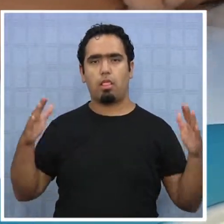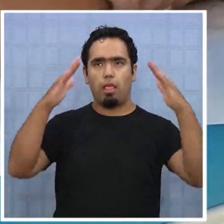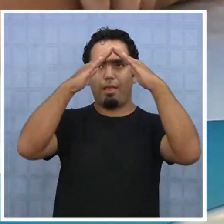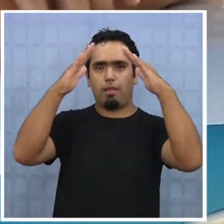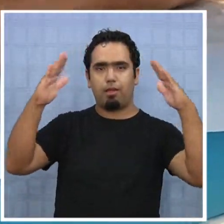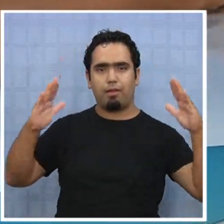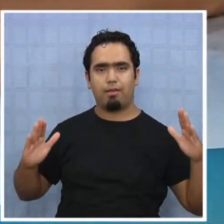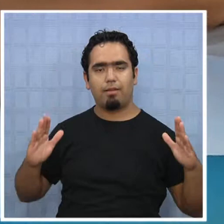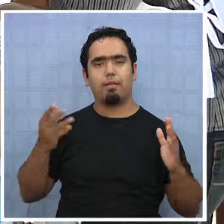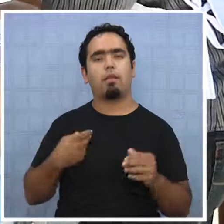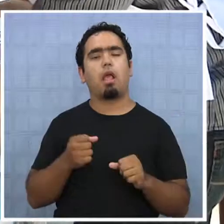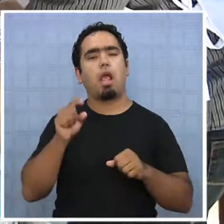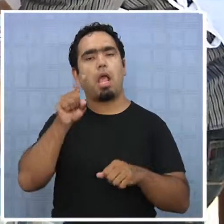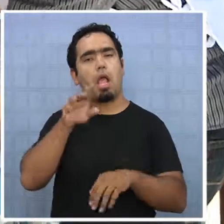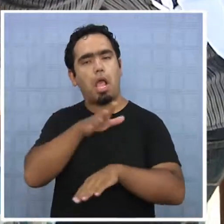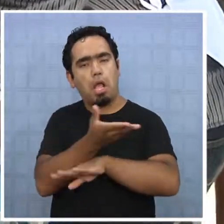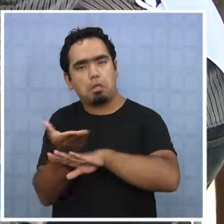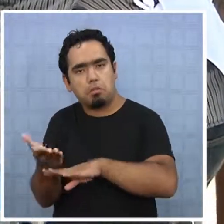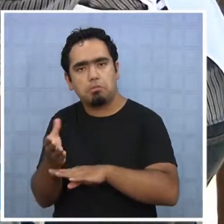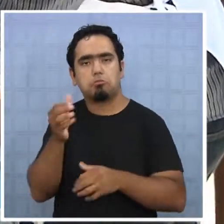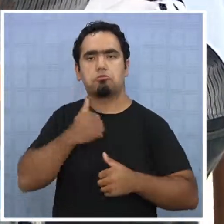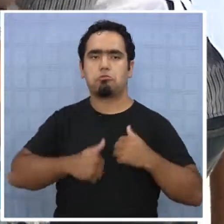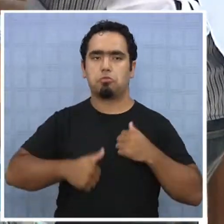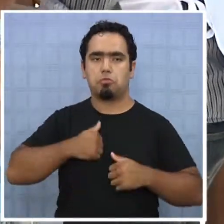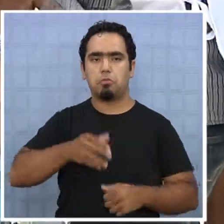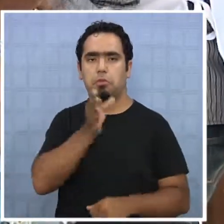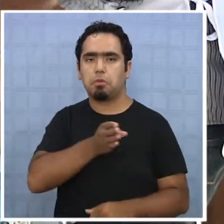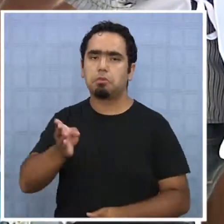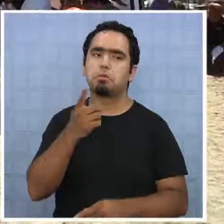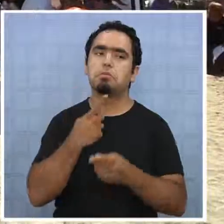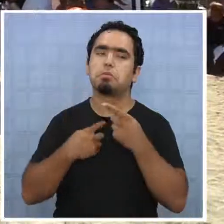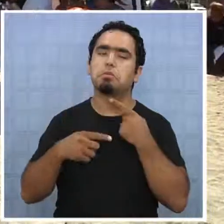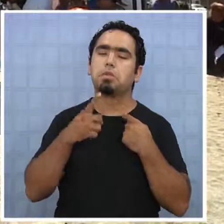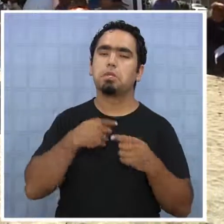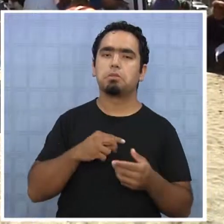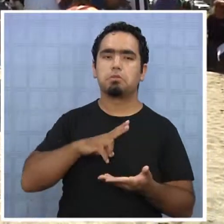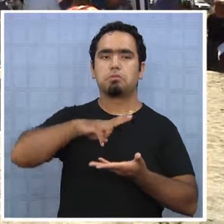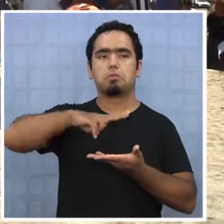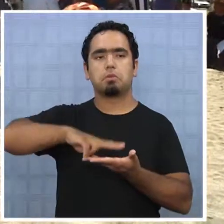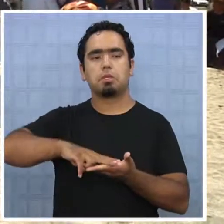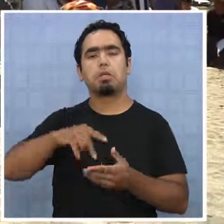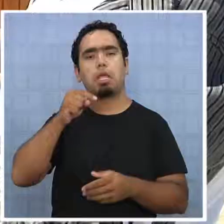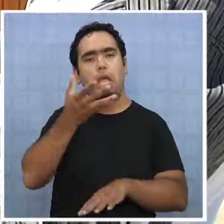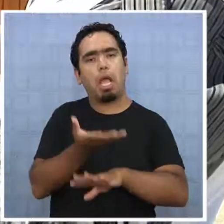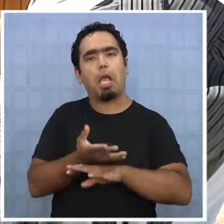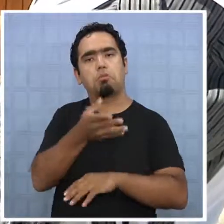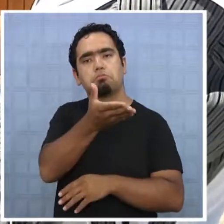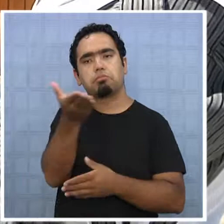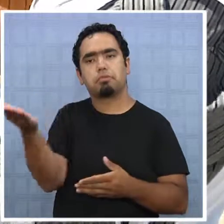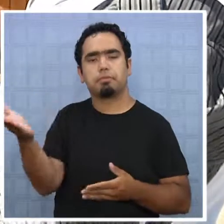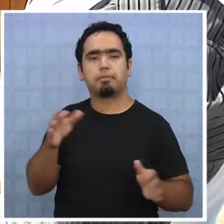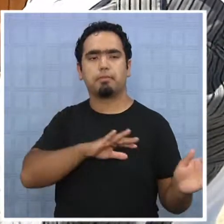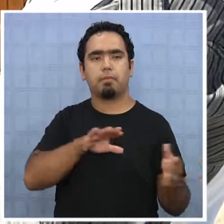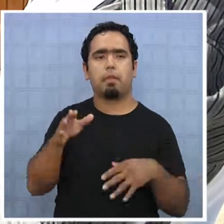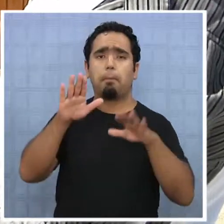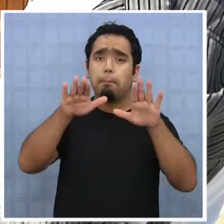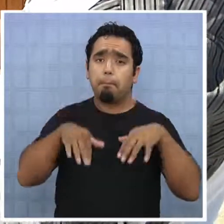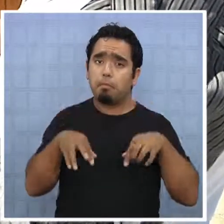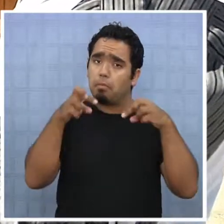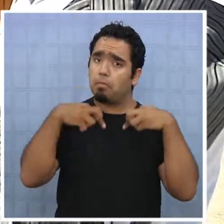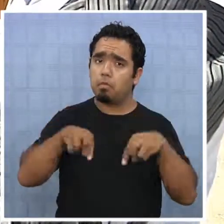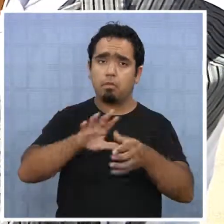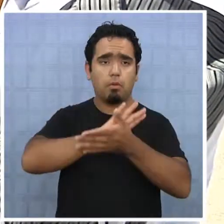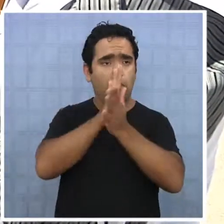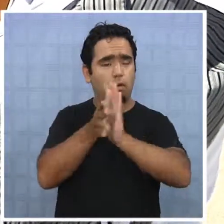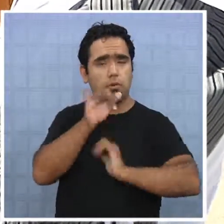materiales necesarios para entregar una atención profesional a personas interesadas que estaban en ese sector de la playa. Tiene las